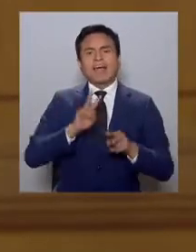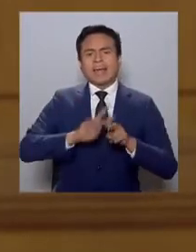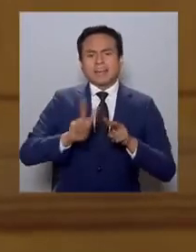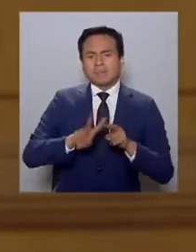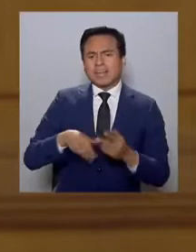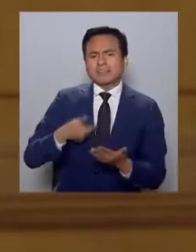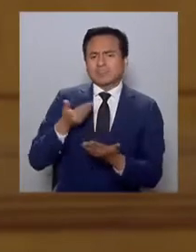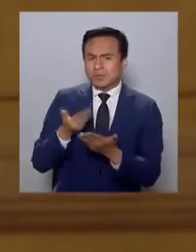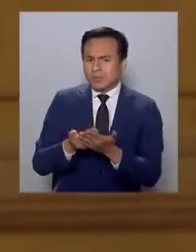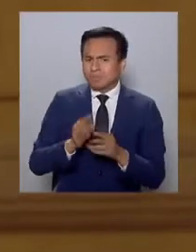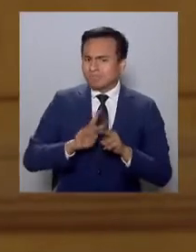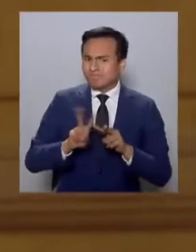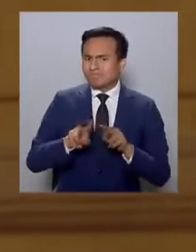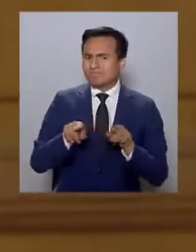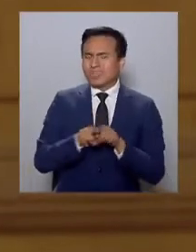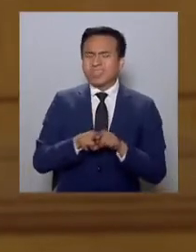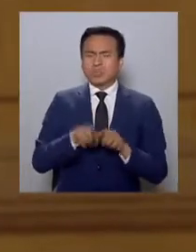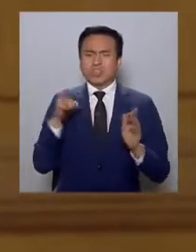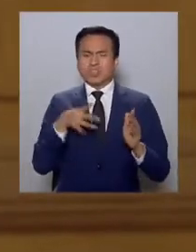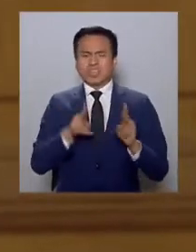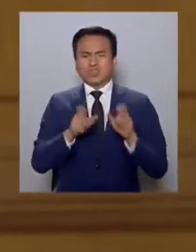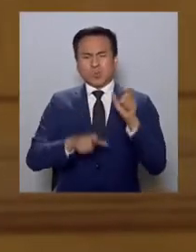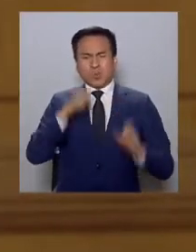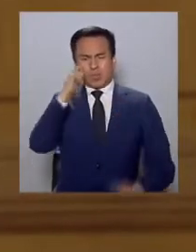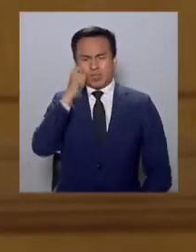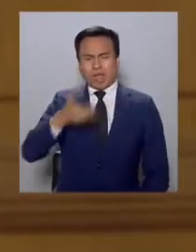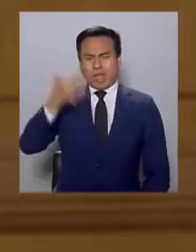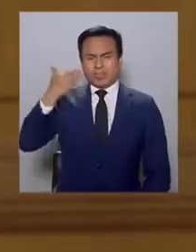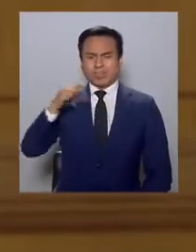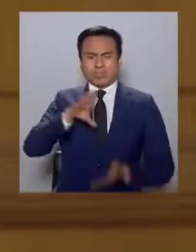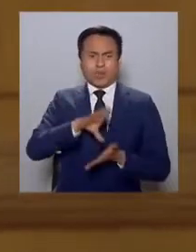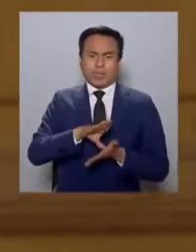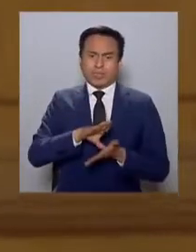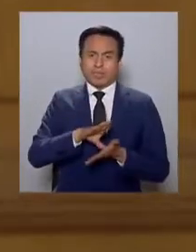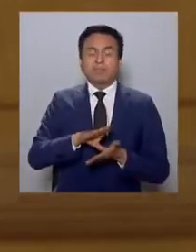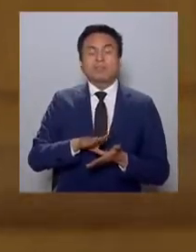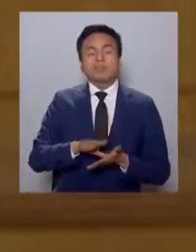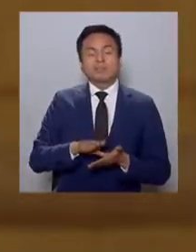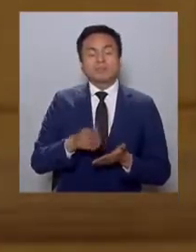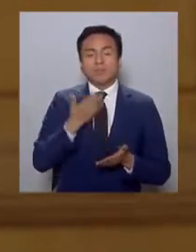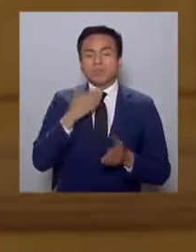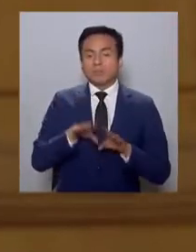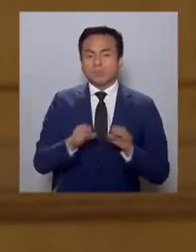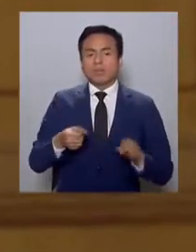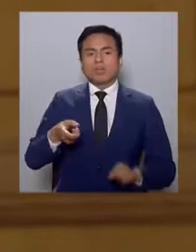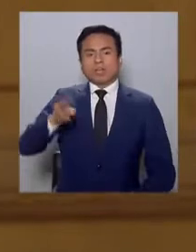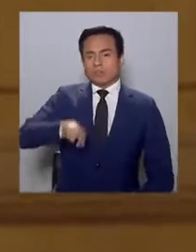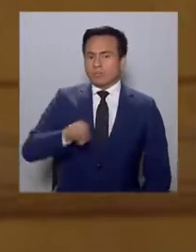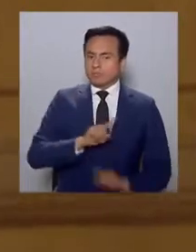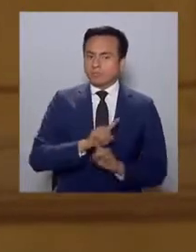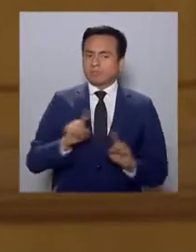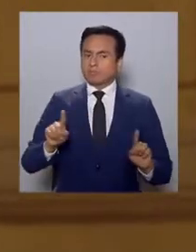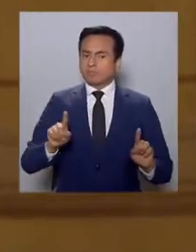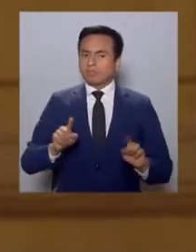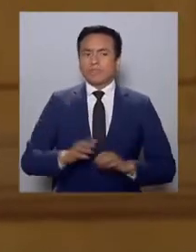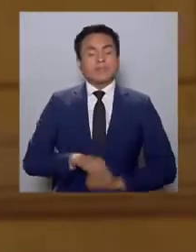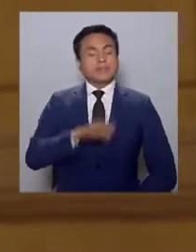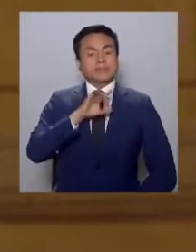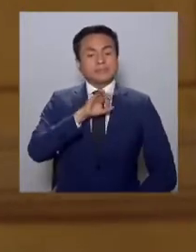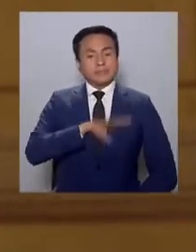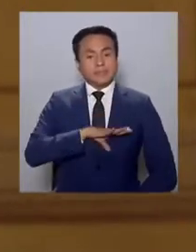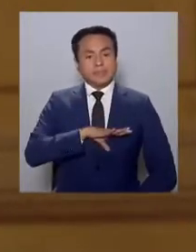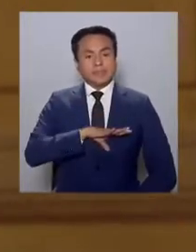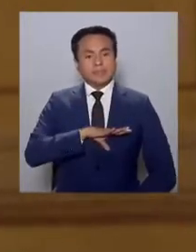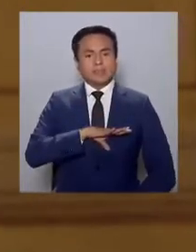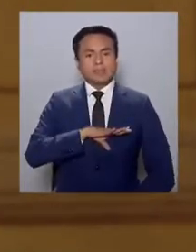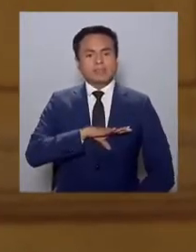reparación respecto a las violaciones a los derechos humanos que han ocurrido en nuestro país y, por cierto, en el compromiso de no repetición. Un Chile que